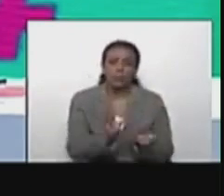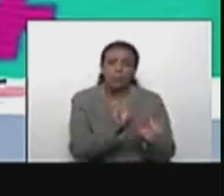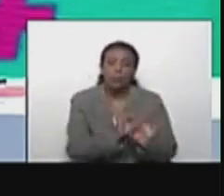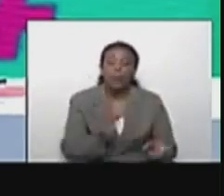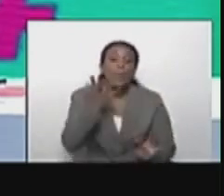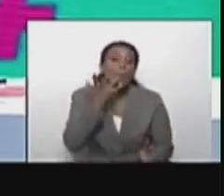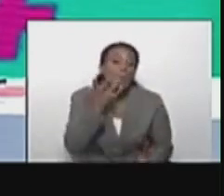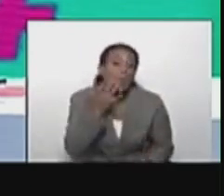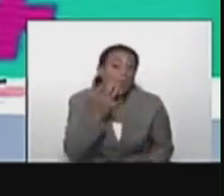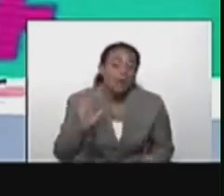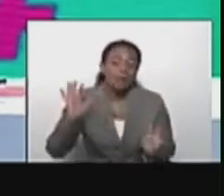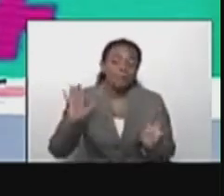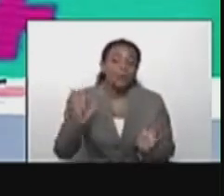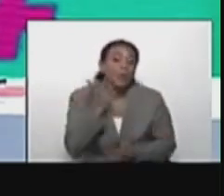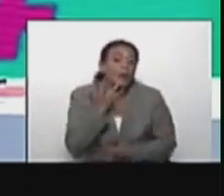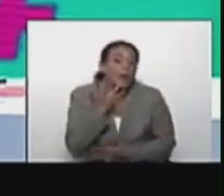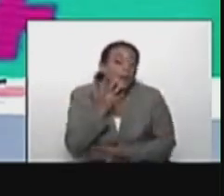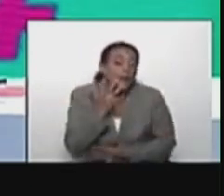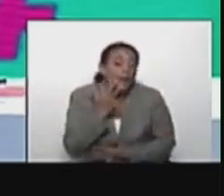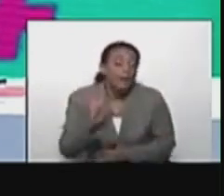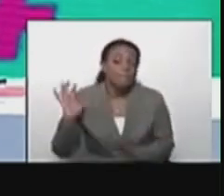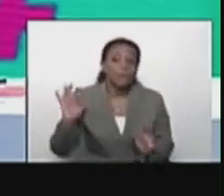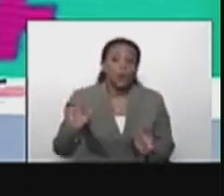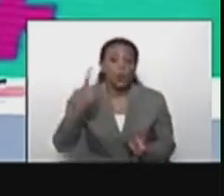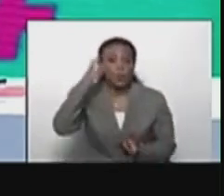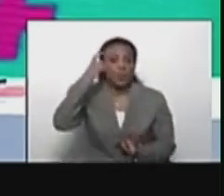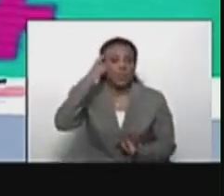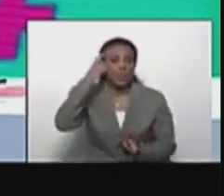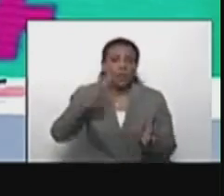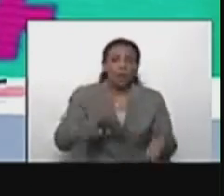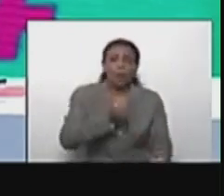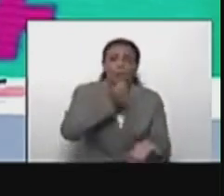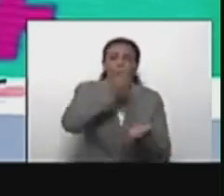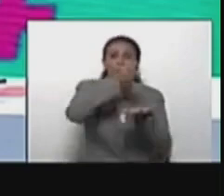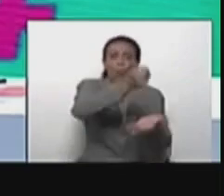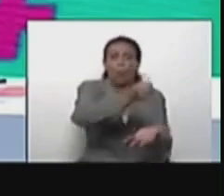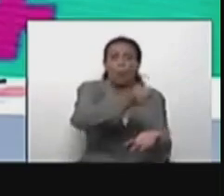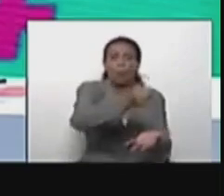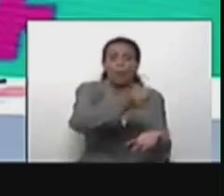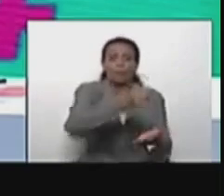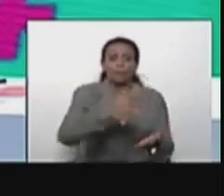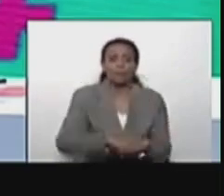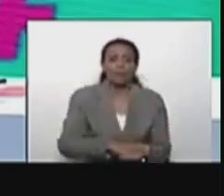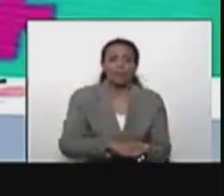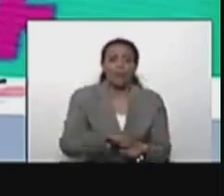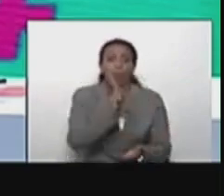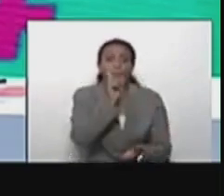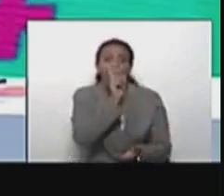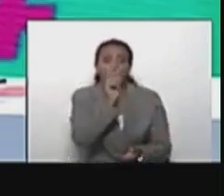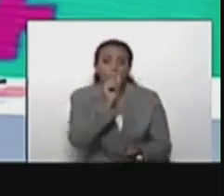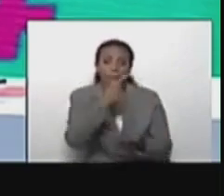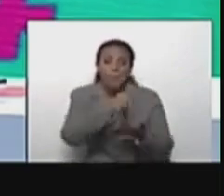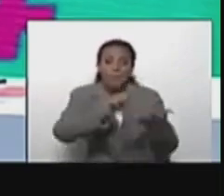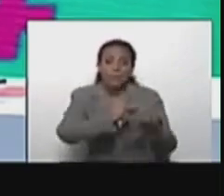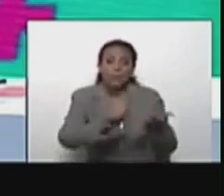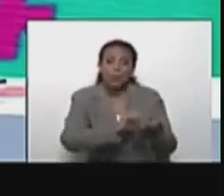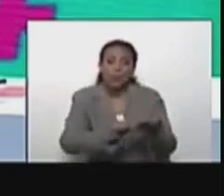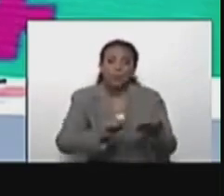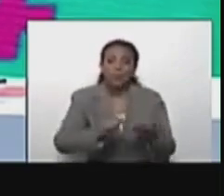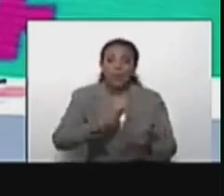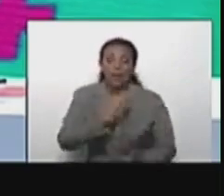por ejemplo, pudiera ser la fecha en que le entregaron el Premio Nobel de Literatura a García Márquez o a Pablo